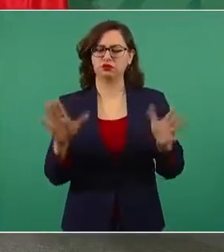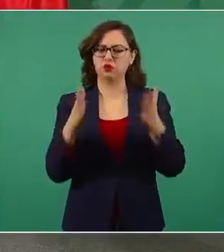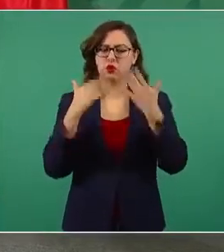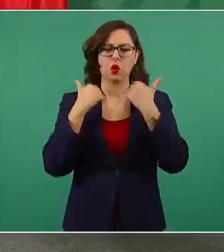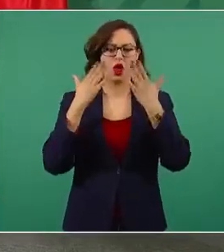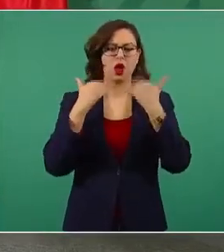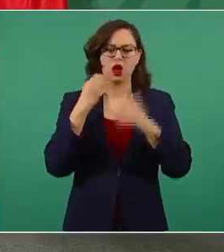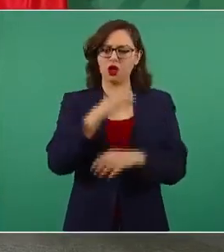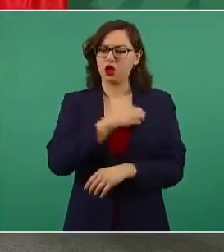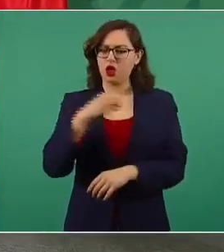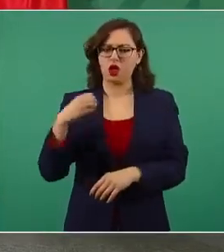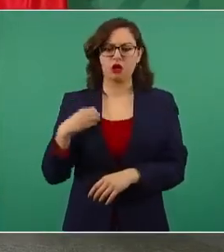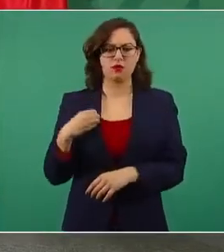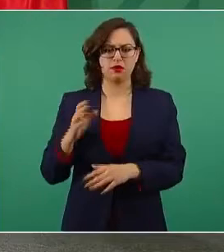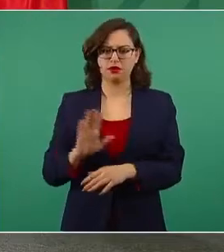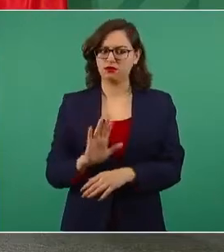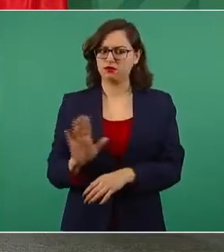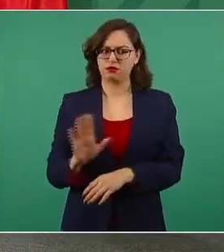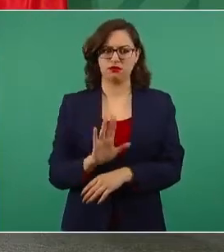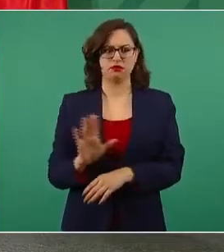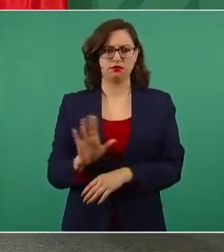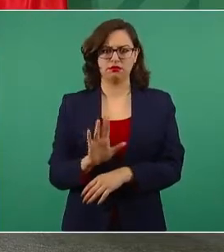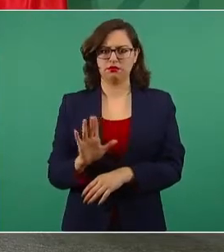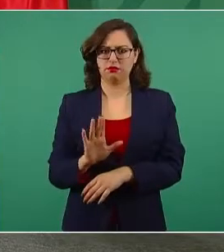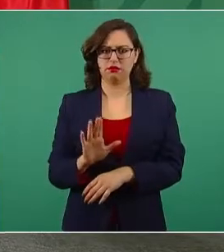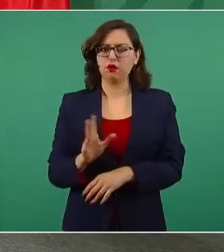o sea motivo de